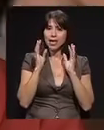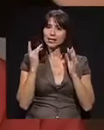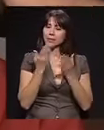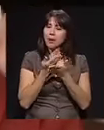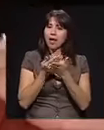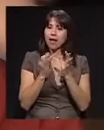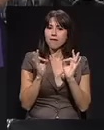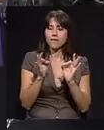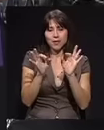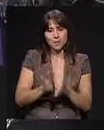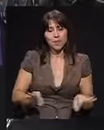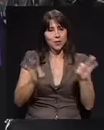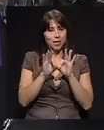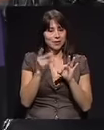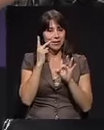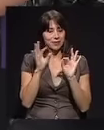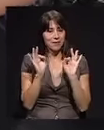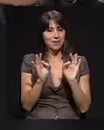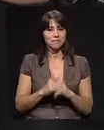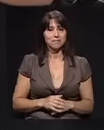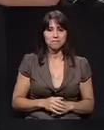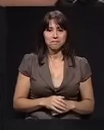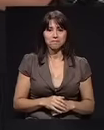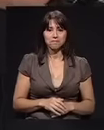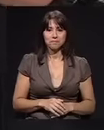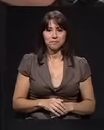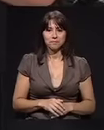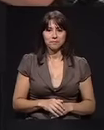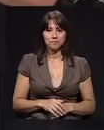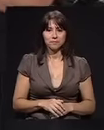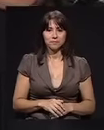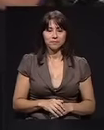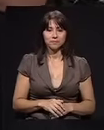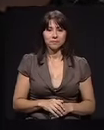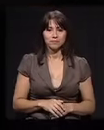indispensables para mantener la vitalidad de su cabello.